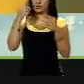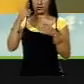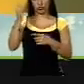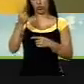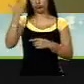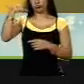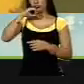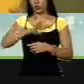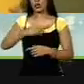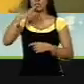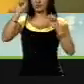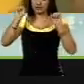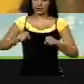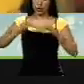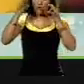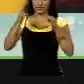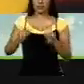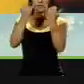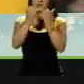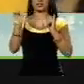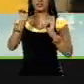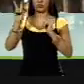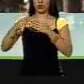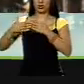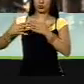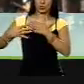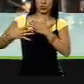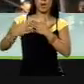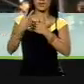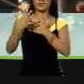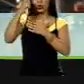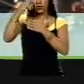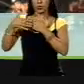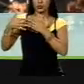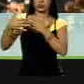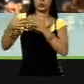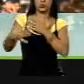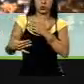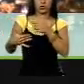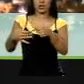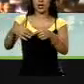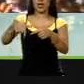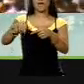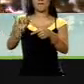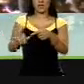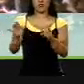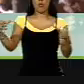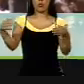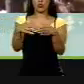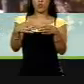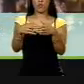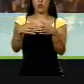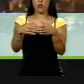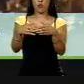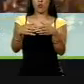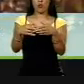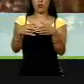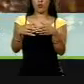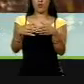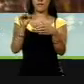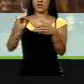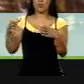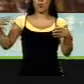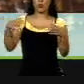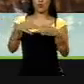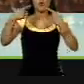reafirma la independencia ante el mundo, ¿verdad?, de España y de cualquier otra dominación extranjera. Un día como